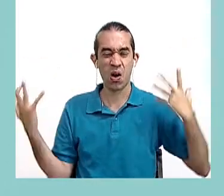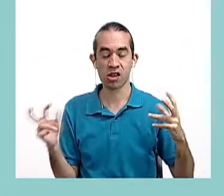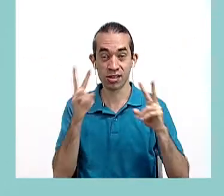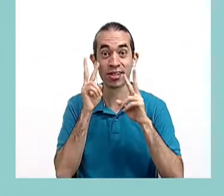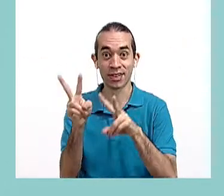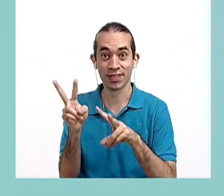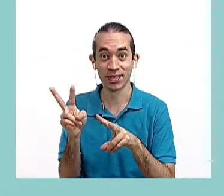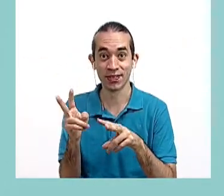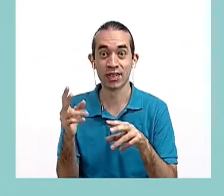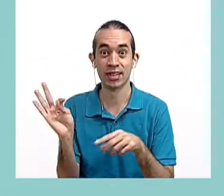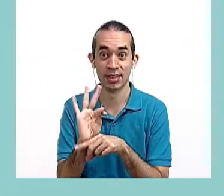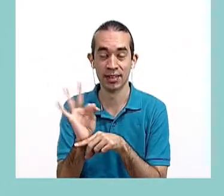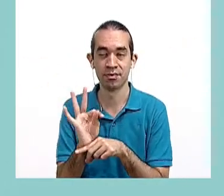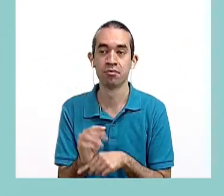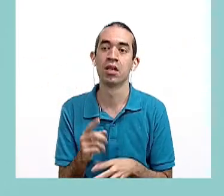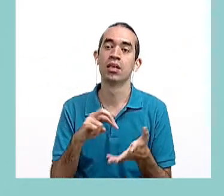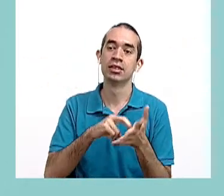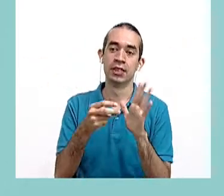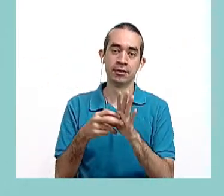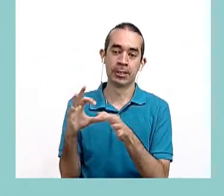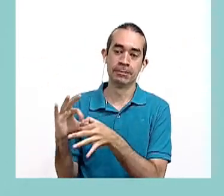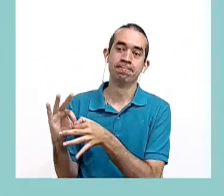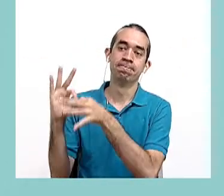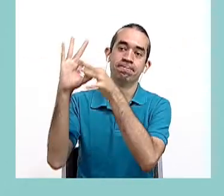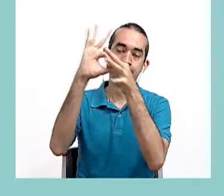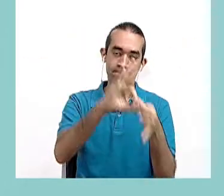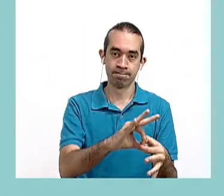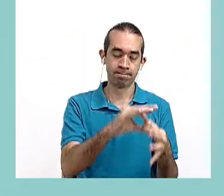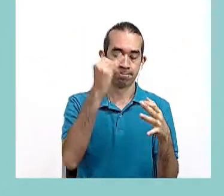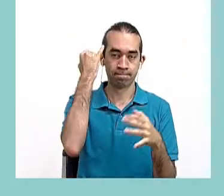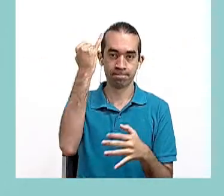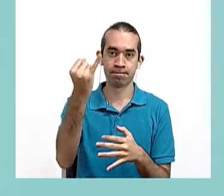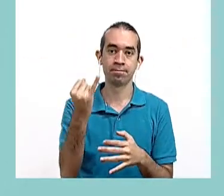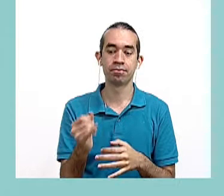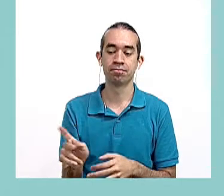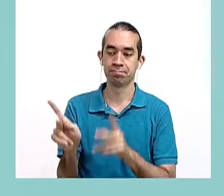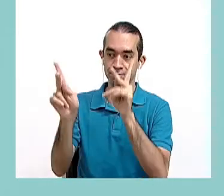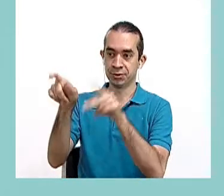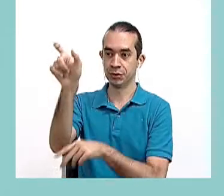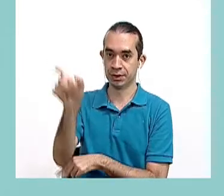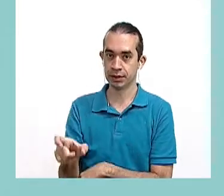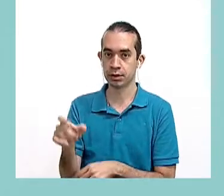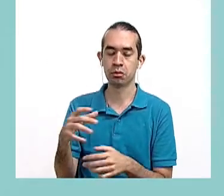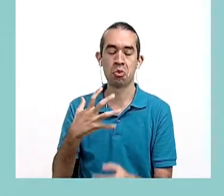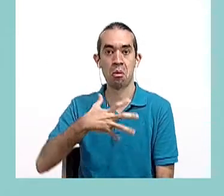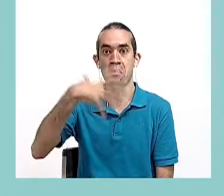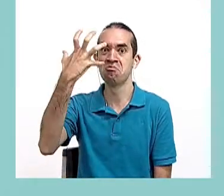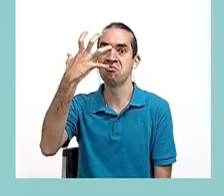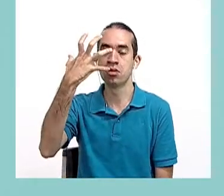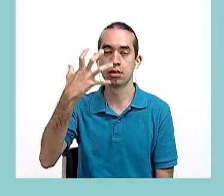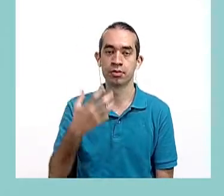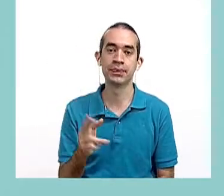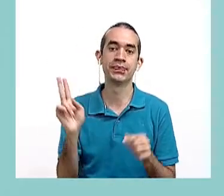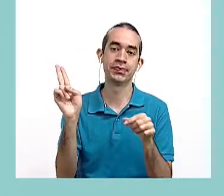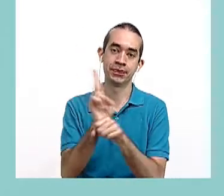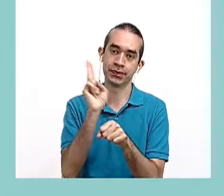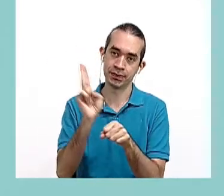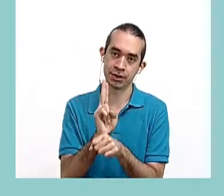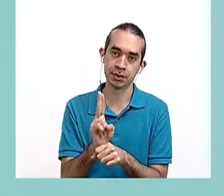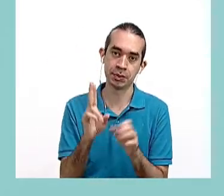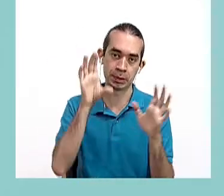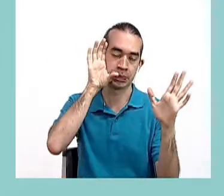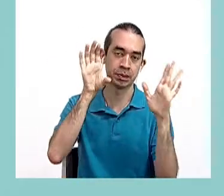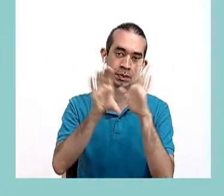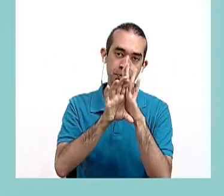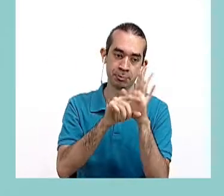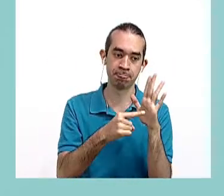esa imagen quiere transmitir la idea de que hay un personaje muy molesto. Utilizamos una imagen para